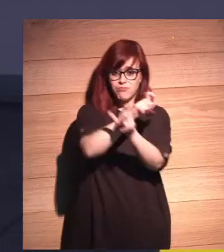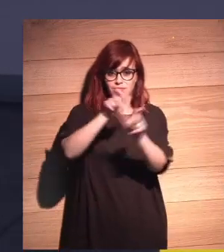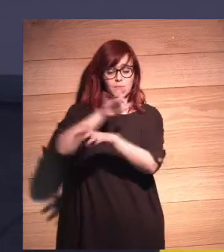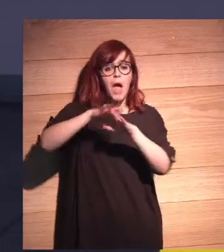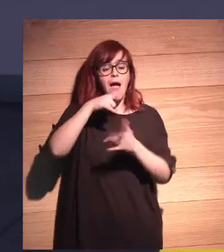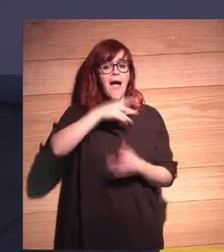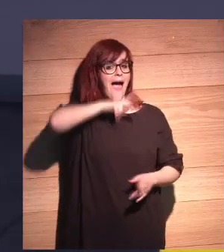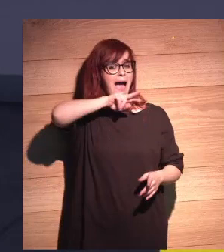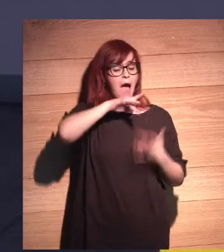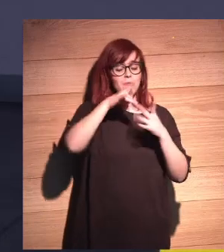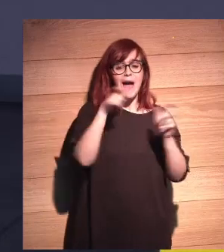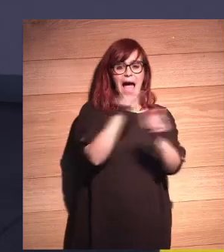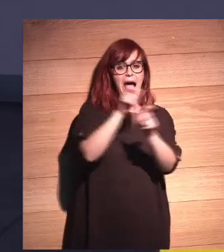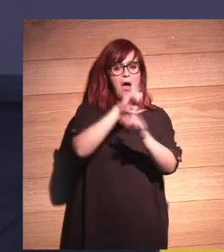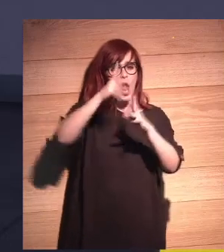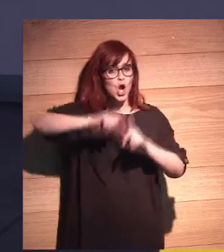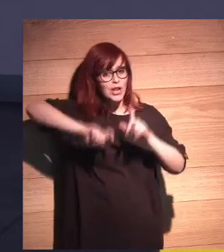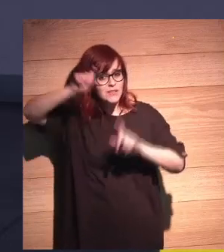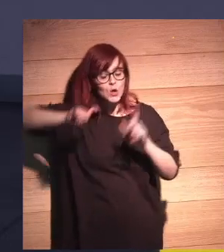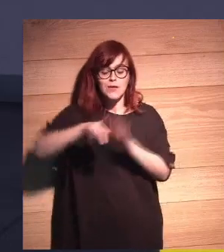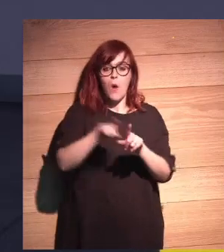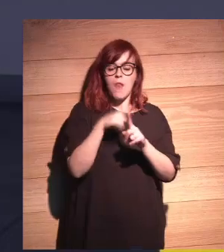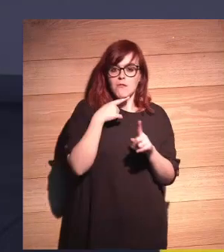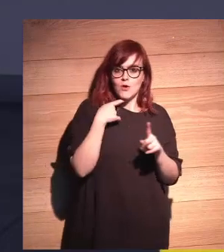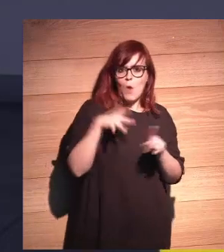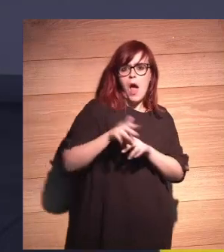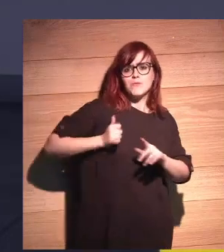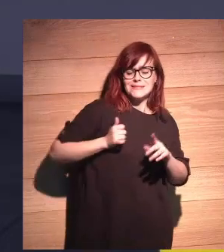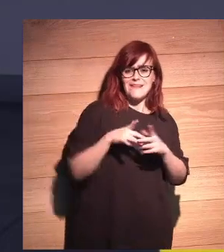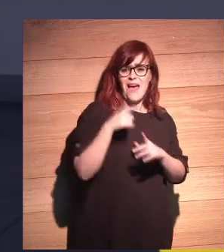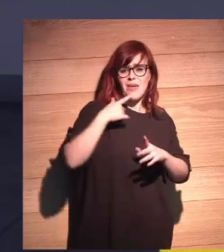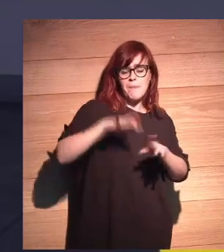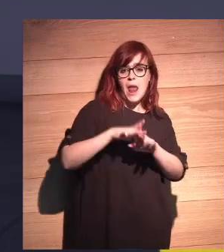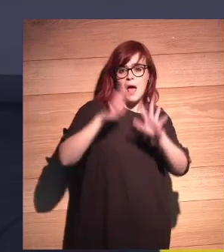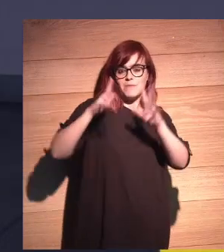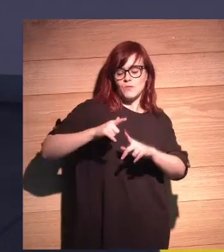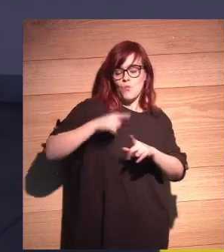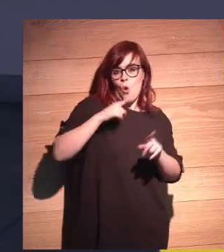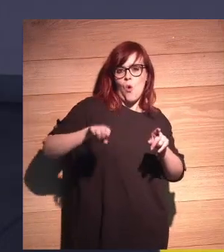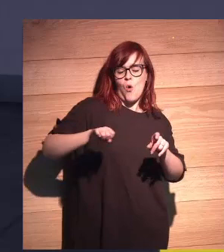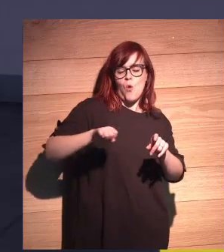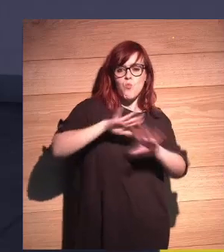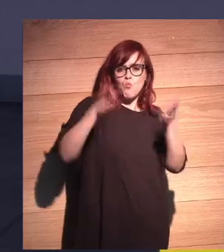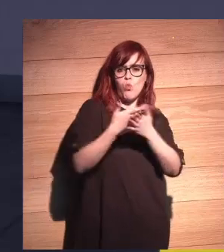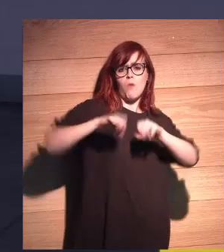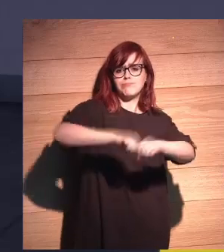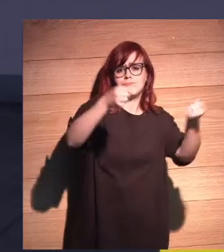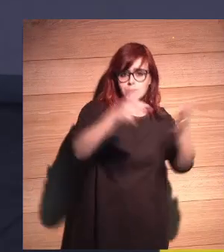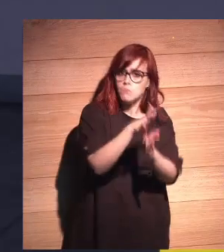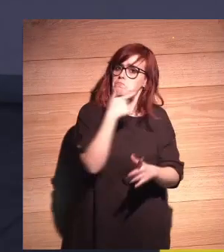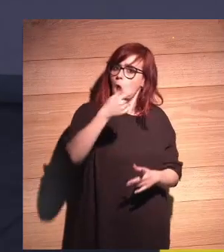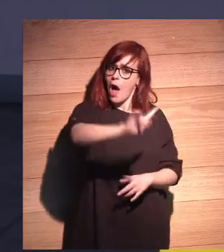tribuna se hablaba de ese algoritmo como arma de destrucción matemática, nada menos, pues nos invitáis y nos